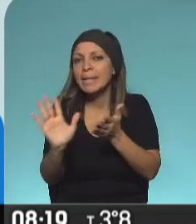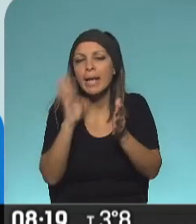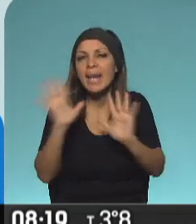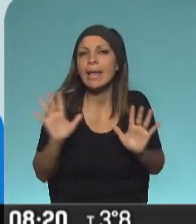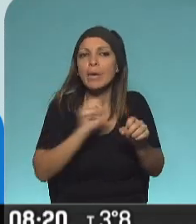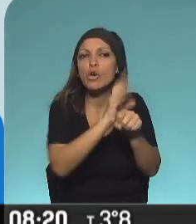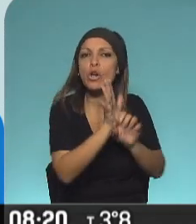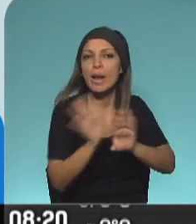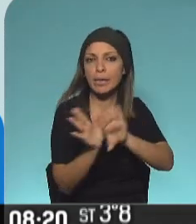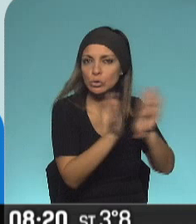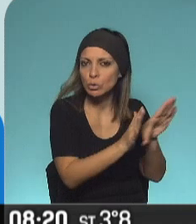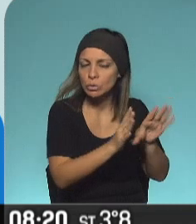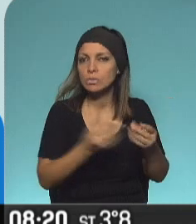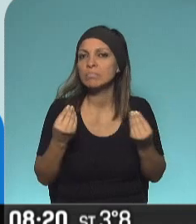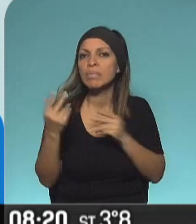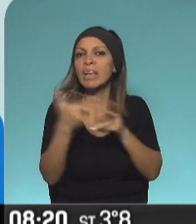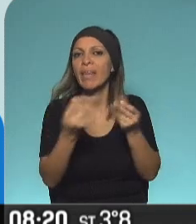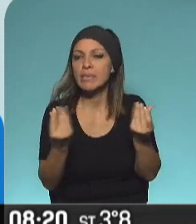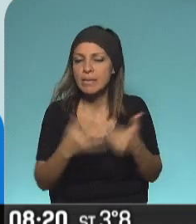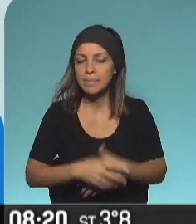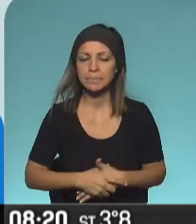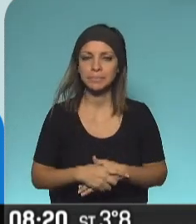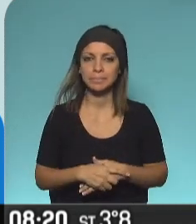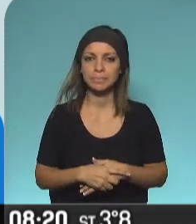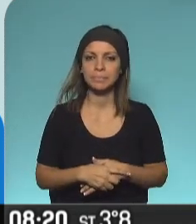tienen en este momento una enfermedad. Gracias.